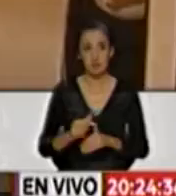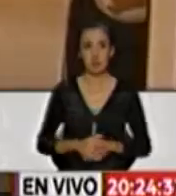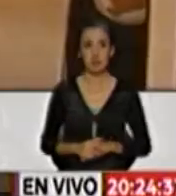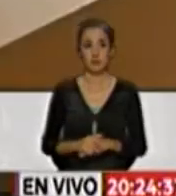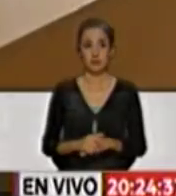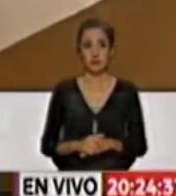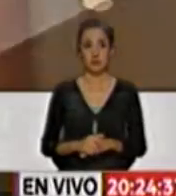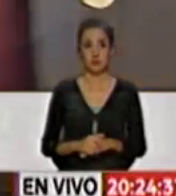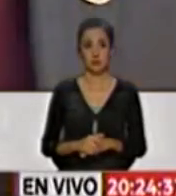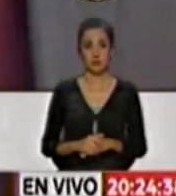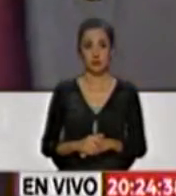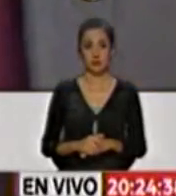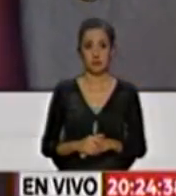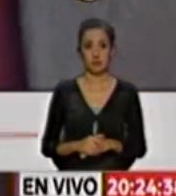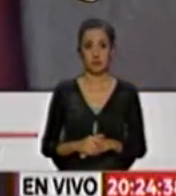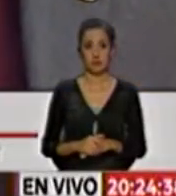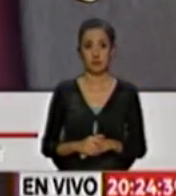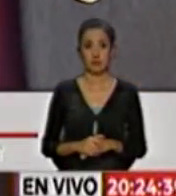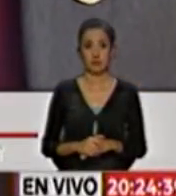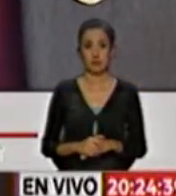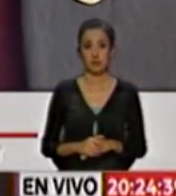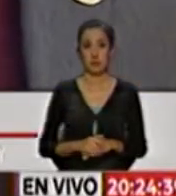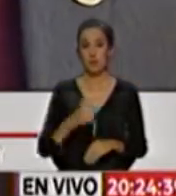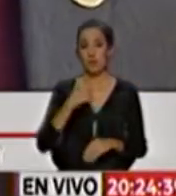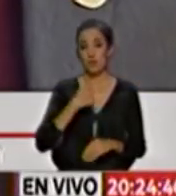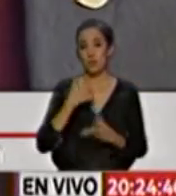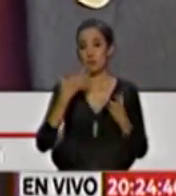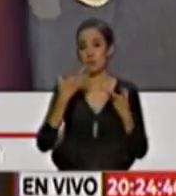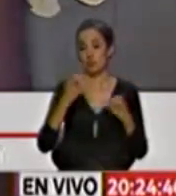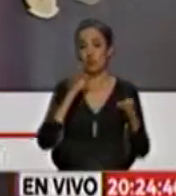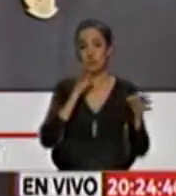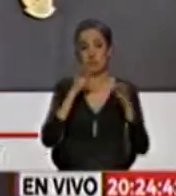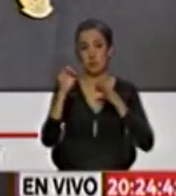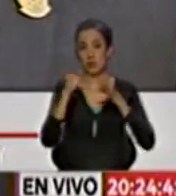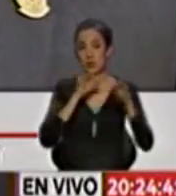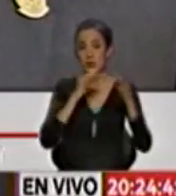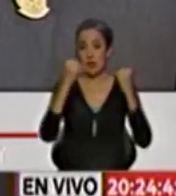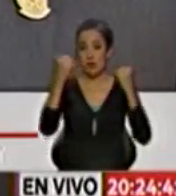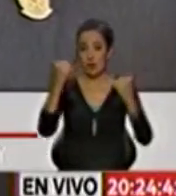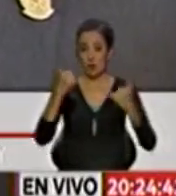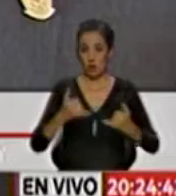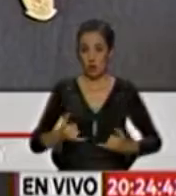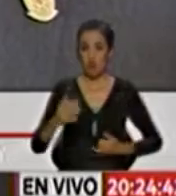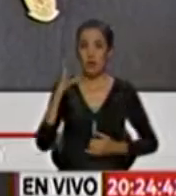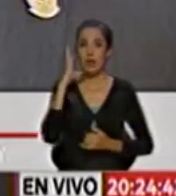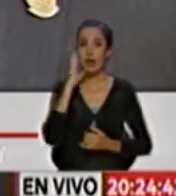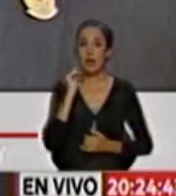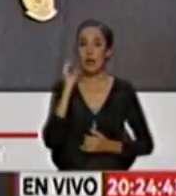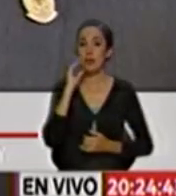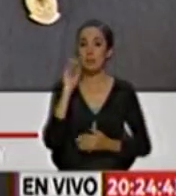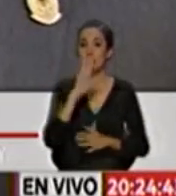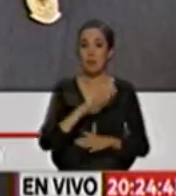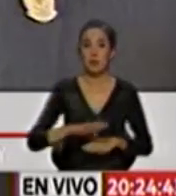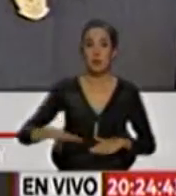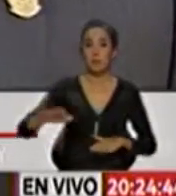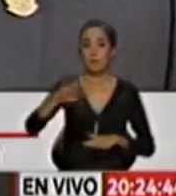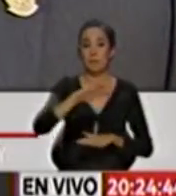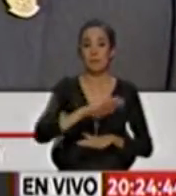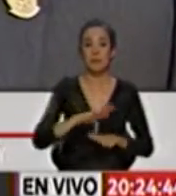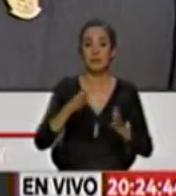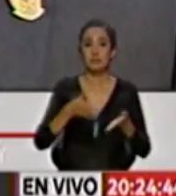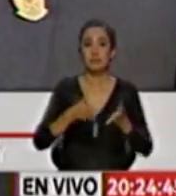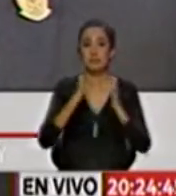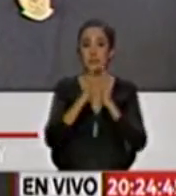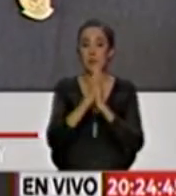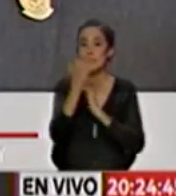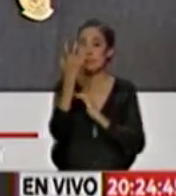obras. Yo me atrevo a decir que existía un monopolio. Estas experiencias específicas, al ser ampliadas, las obtenidas los